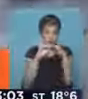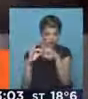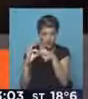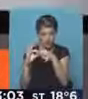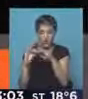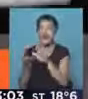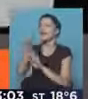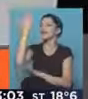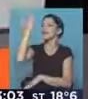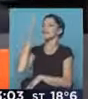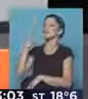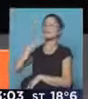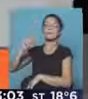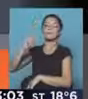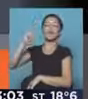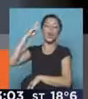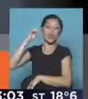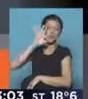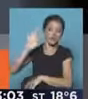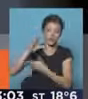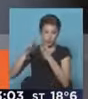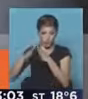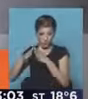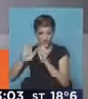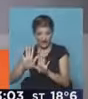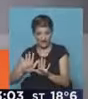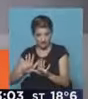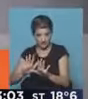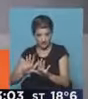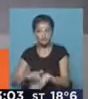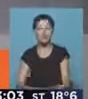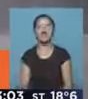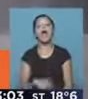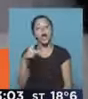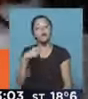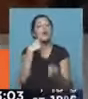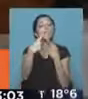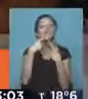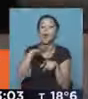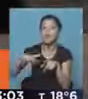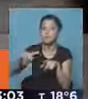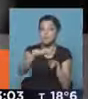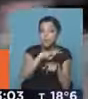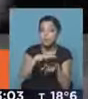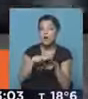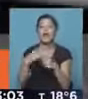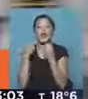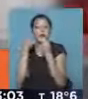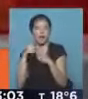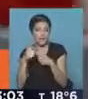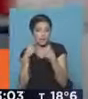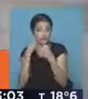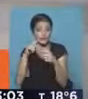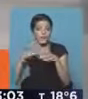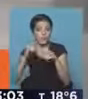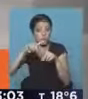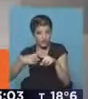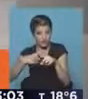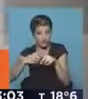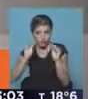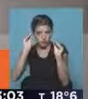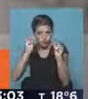primeras décadas del siglo XX. El referéndum disminuye la incidencia de los partidos y la representación política en favor de formas de